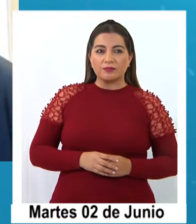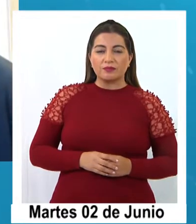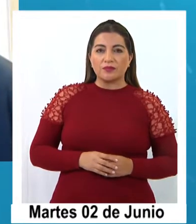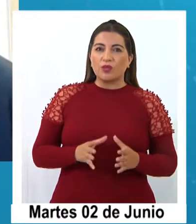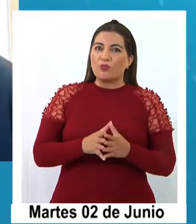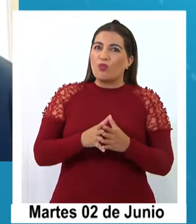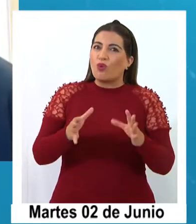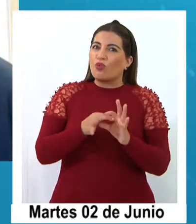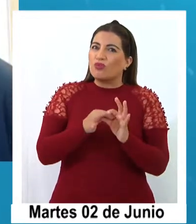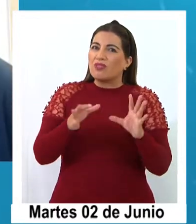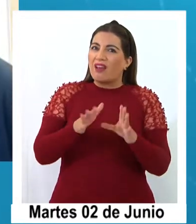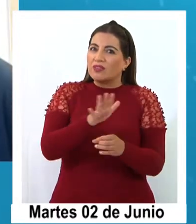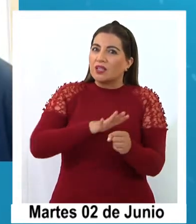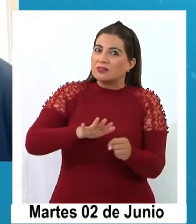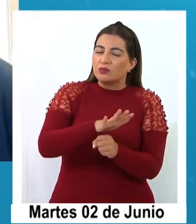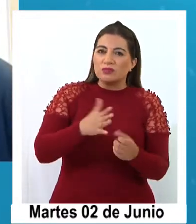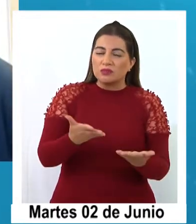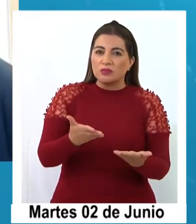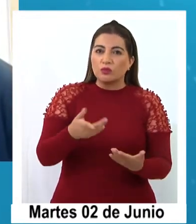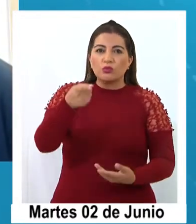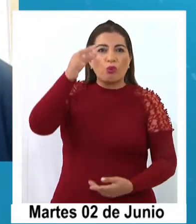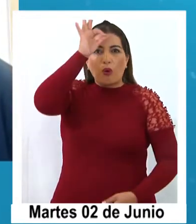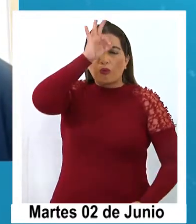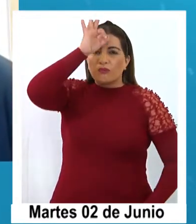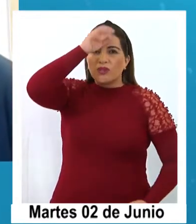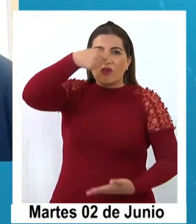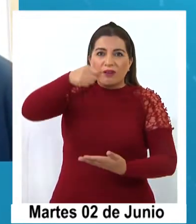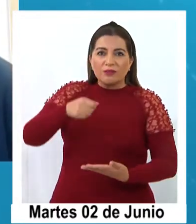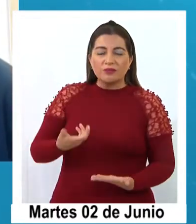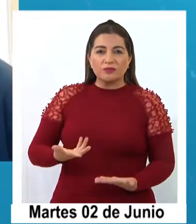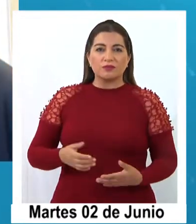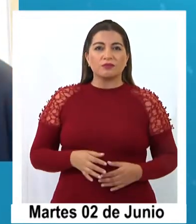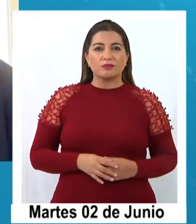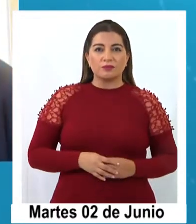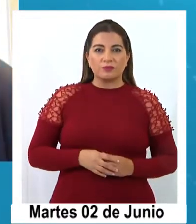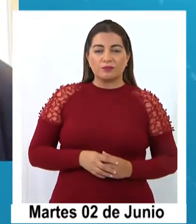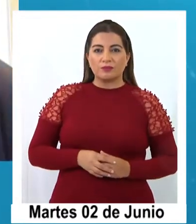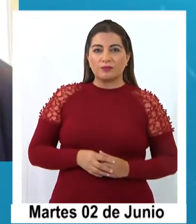tan grave es la situación? ¿Cómo la describirías tú en este minuto?